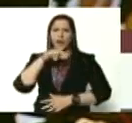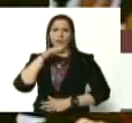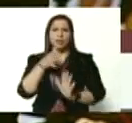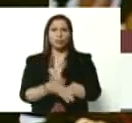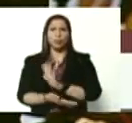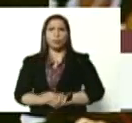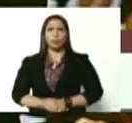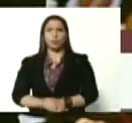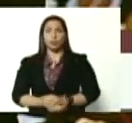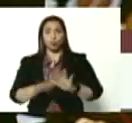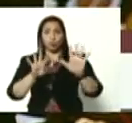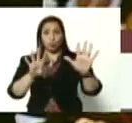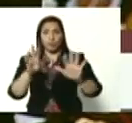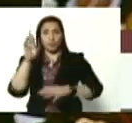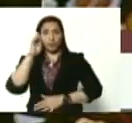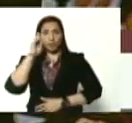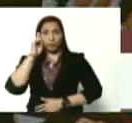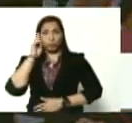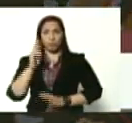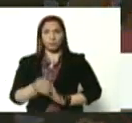9 razones